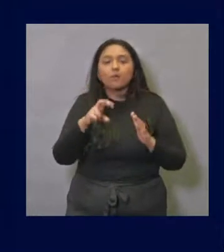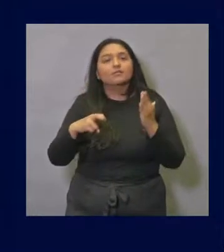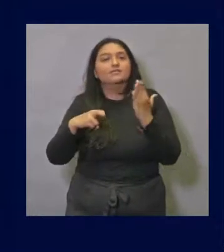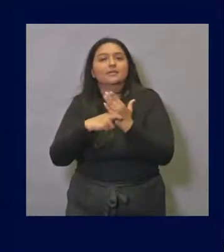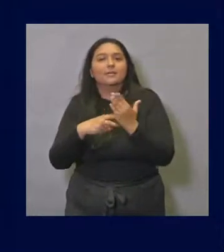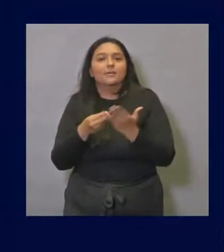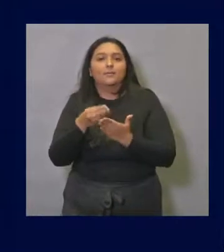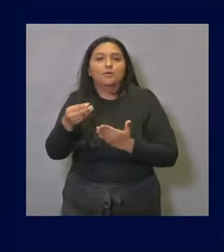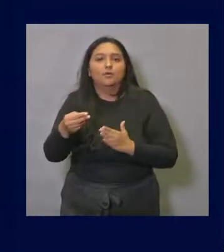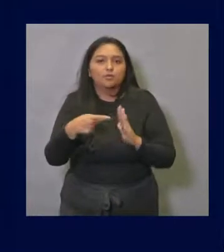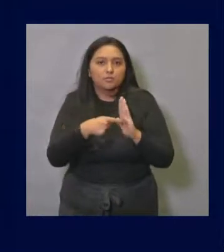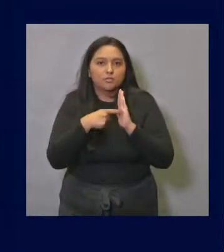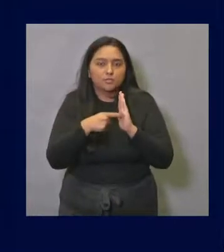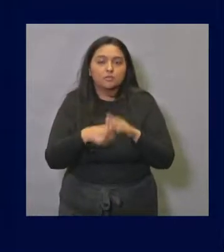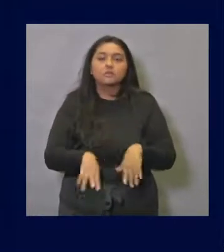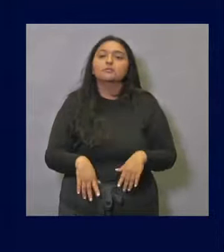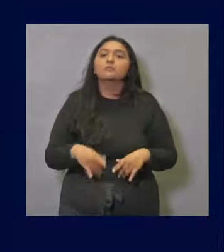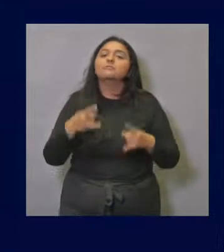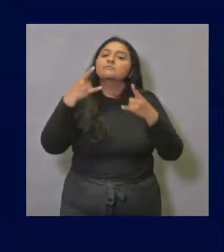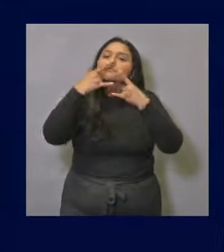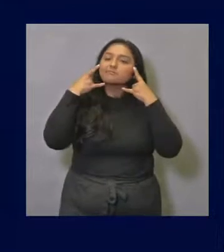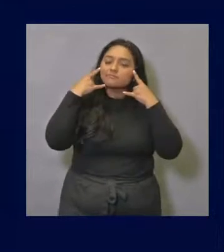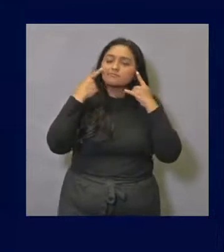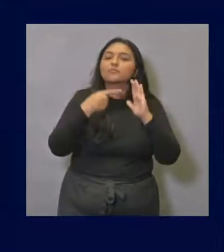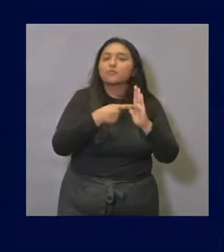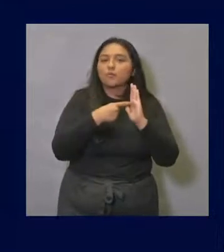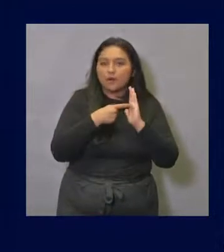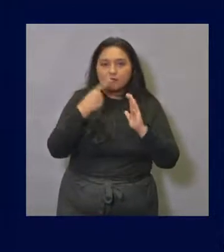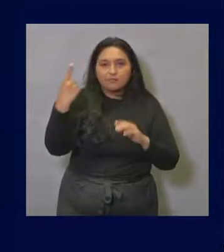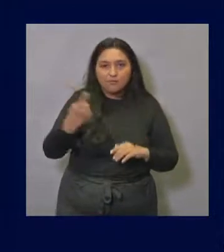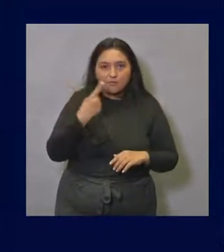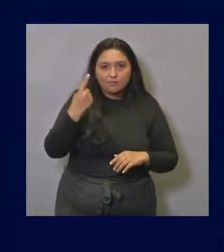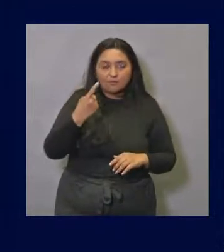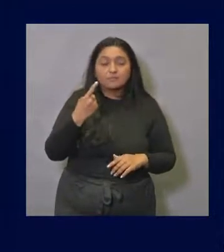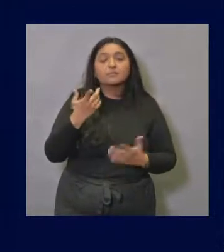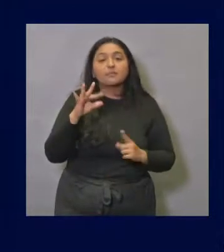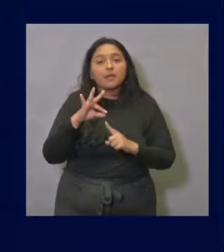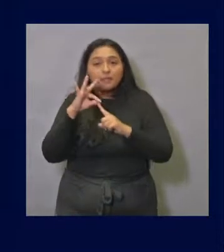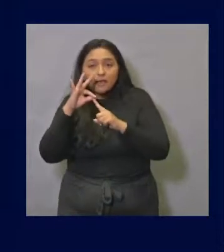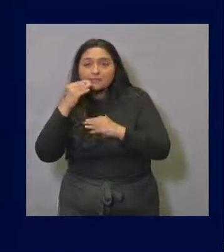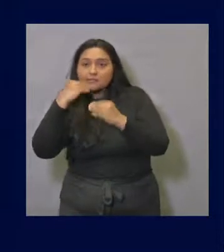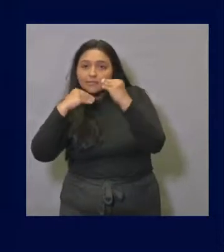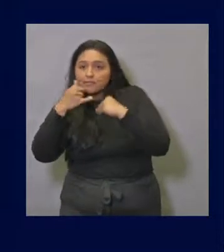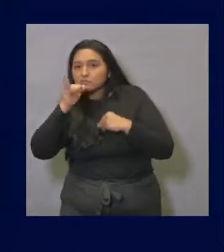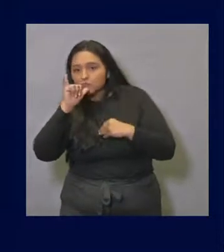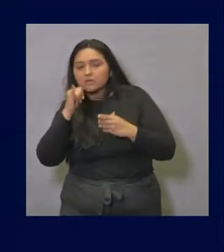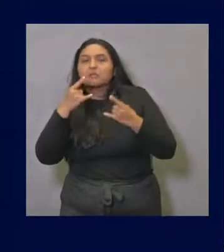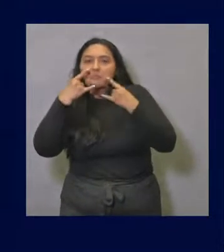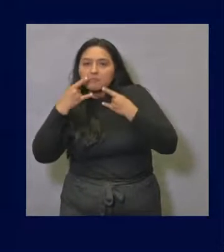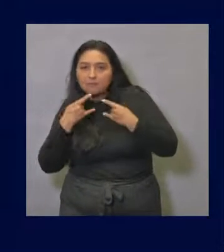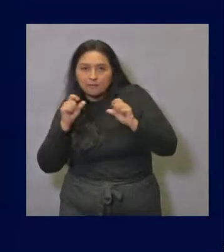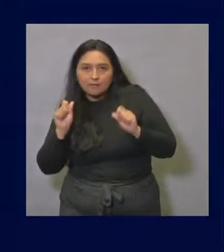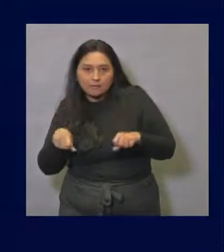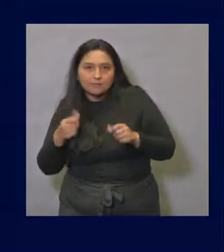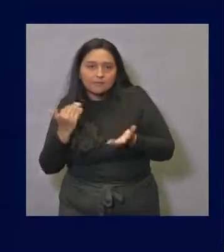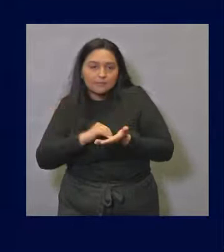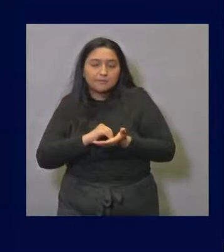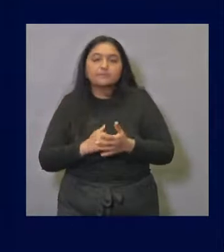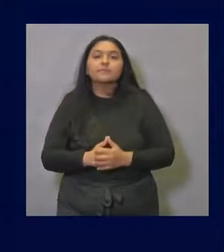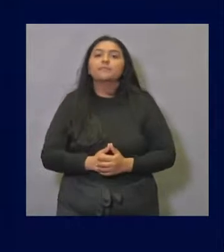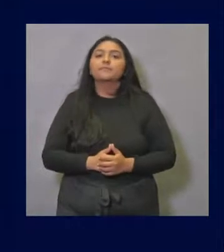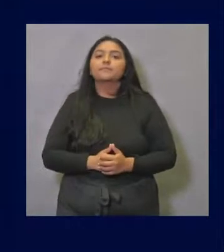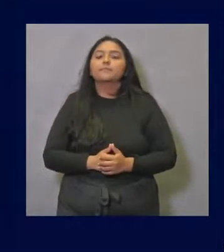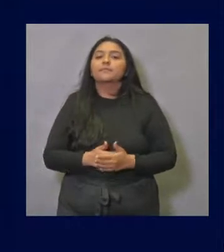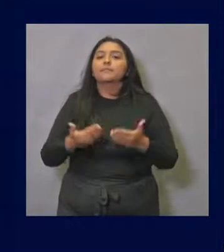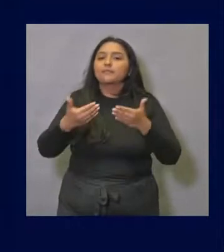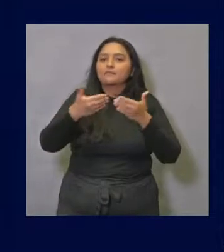deben usar mascarillas en todo momento, a menos de que las personas del evento estén comiendo o bebiendo. Debe haber 6